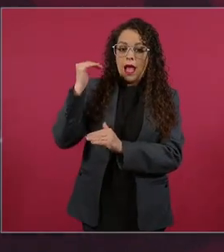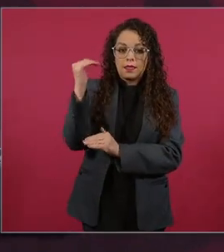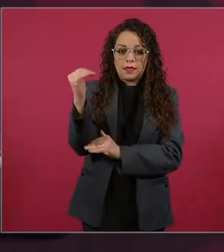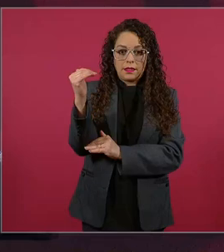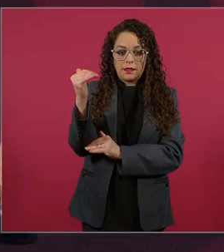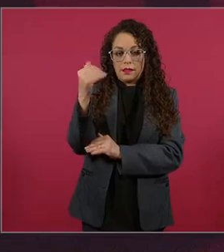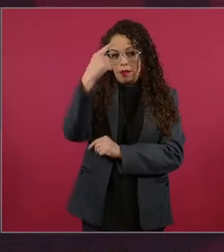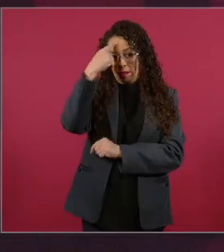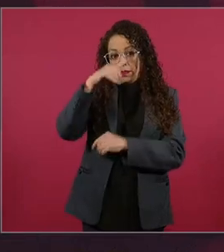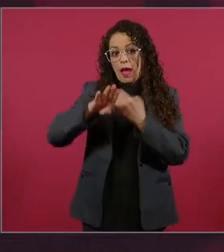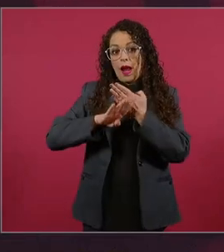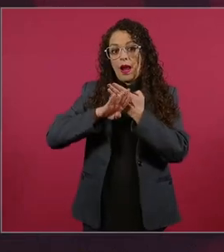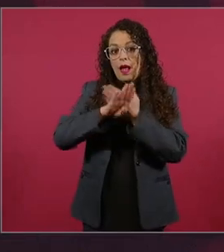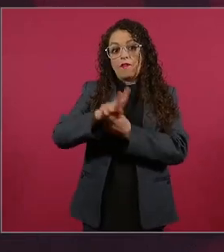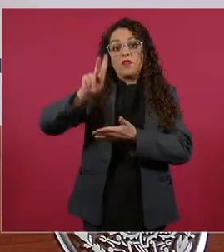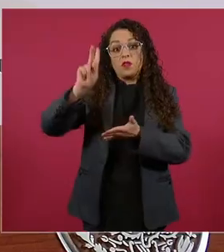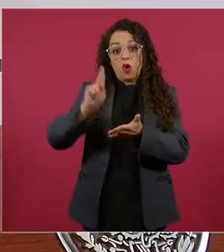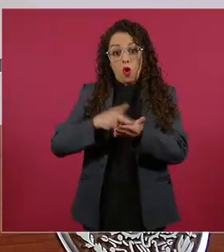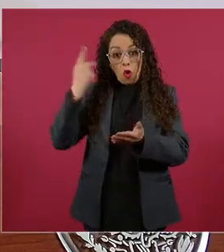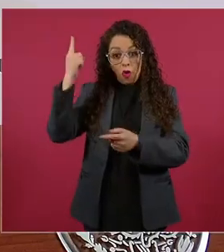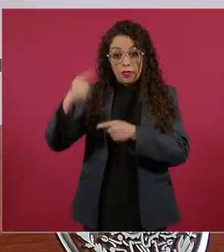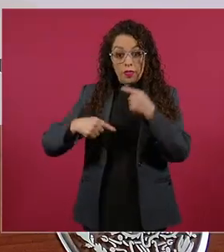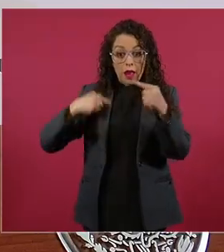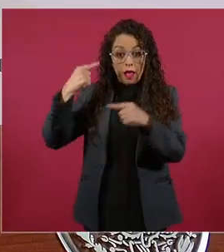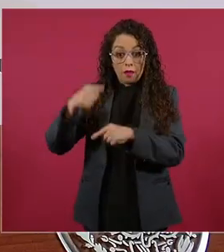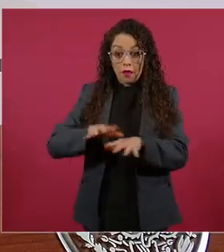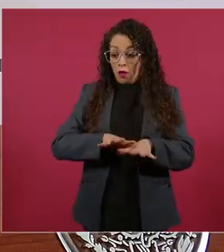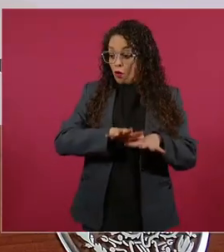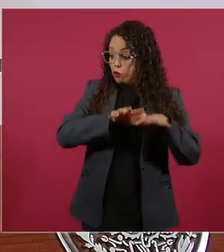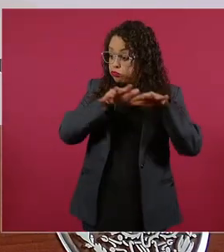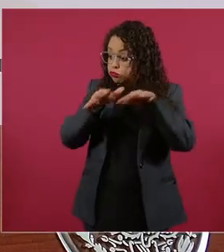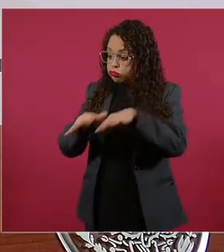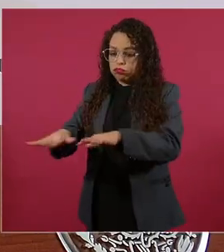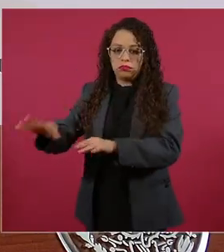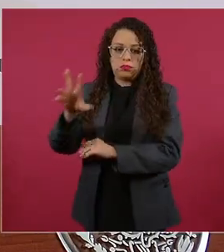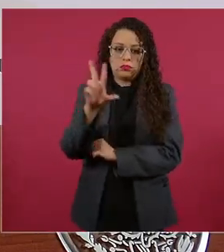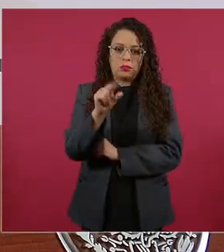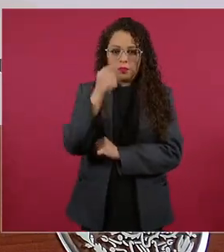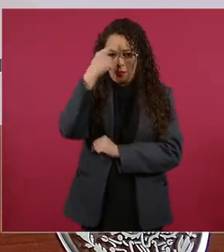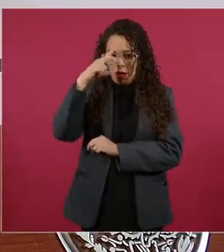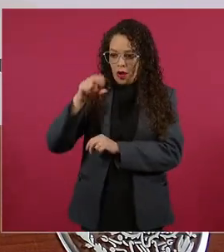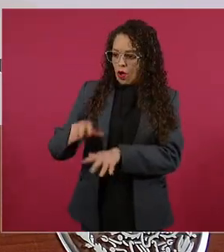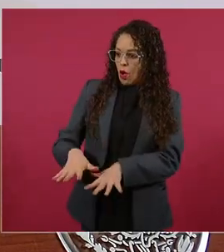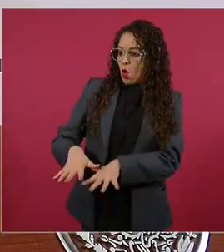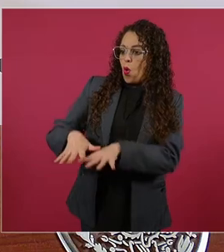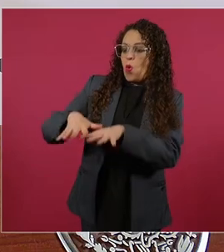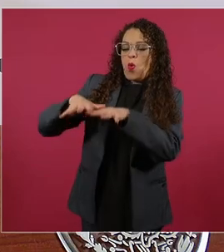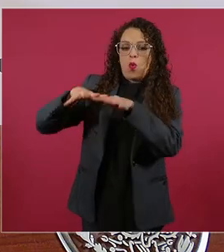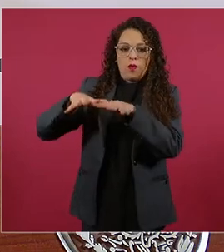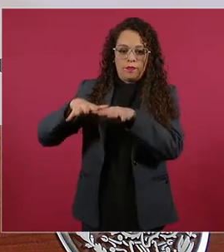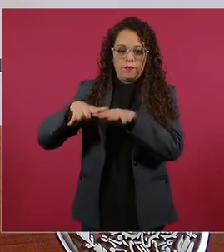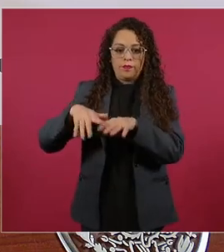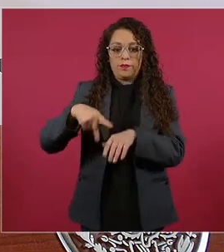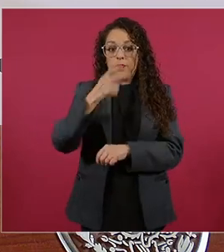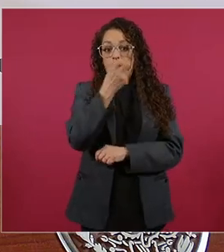solo eso, la segunda, bueno, esta obra ya está terminada.